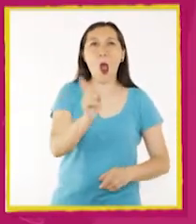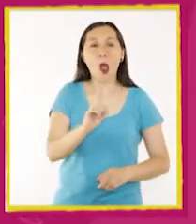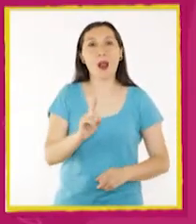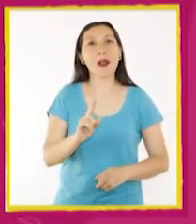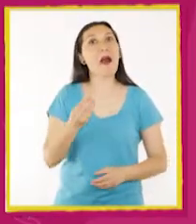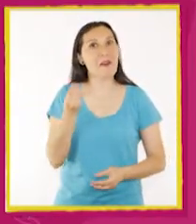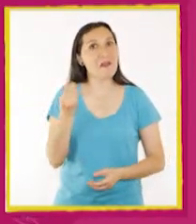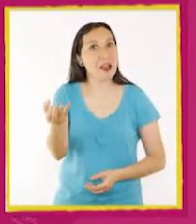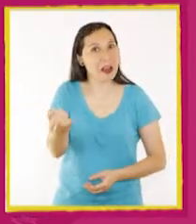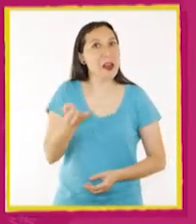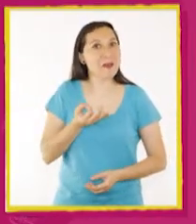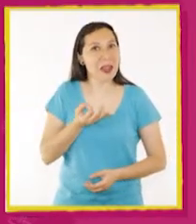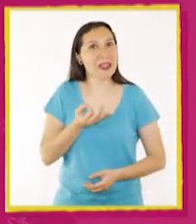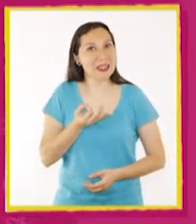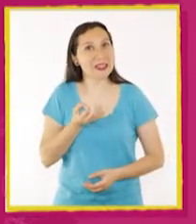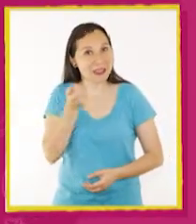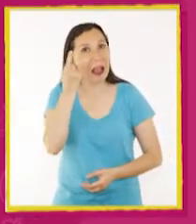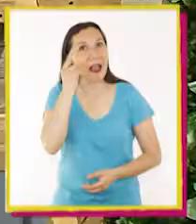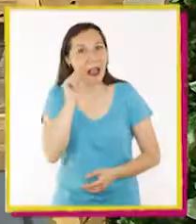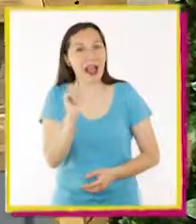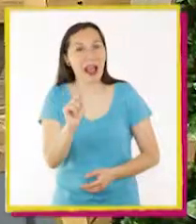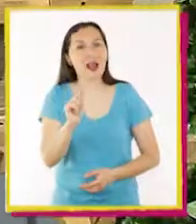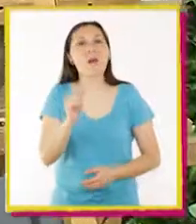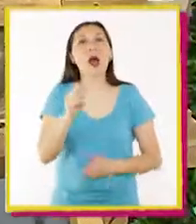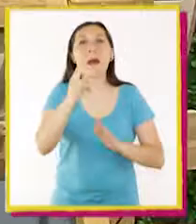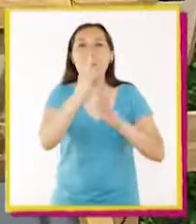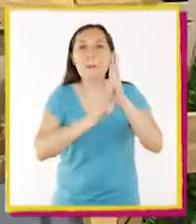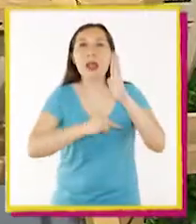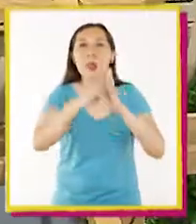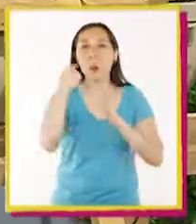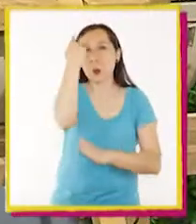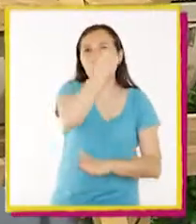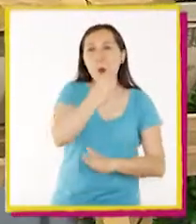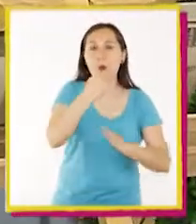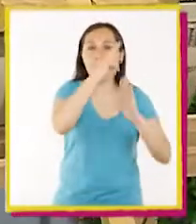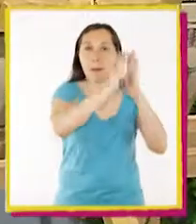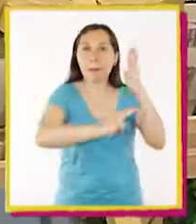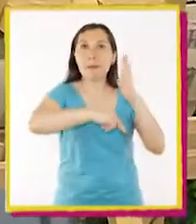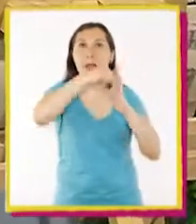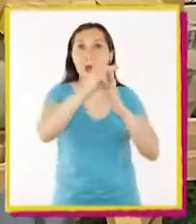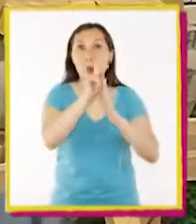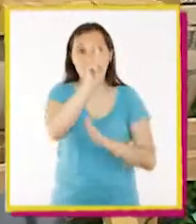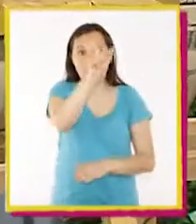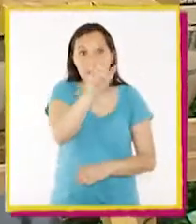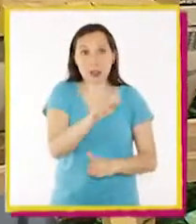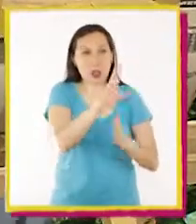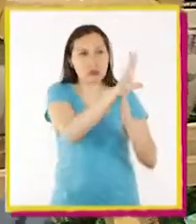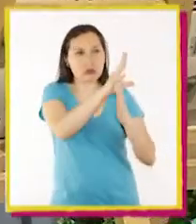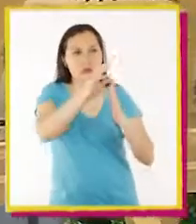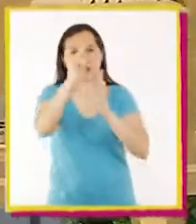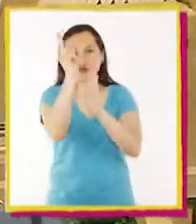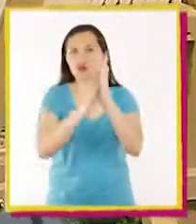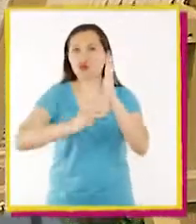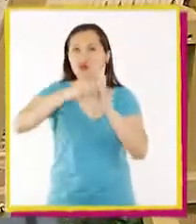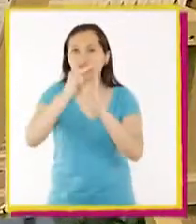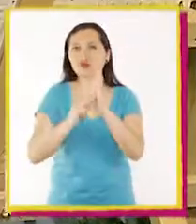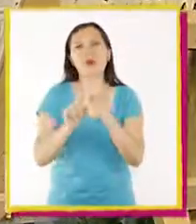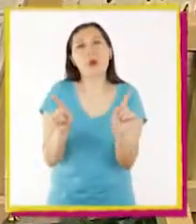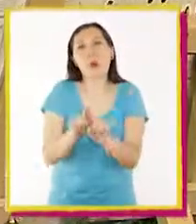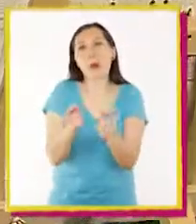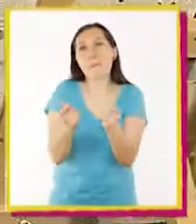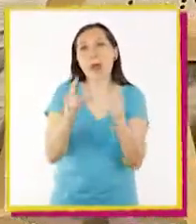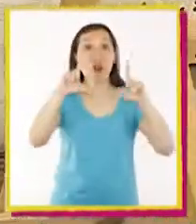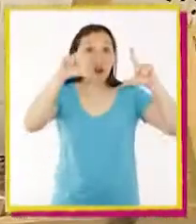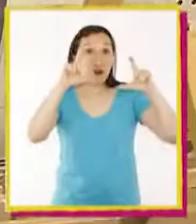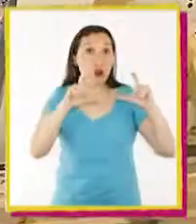no! Pero me encantó esa versión. Es un retrato, es decir, una pintura de una persona. Así es,